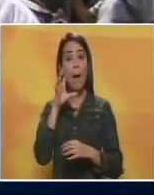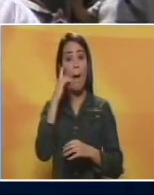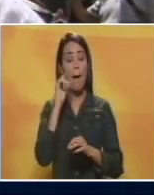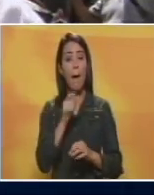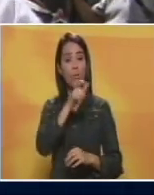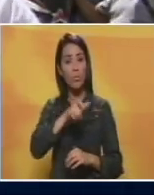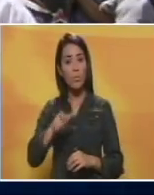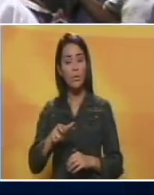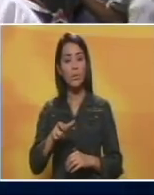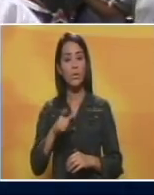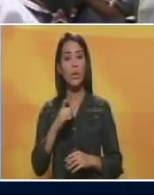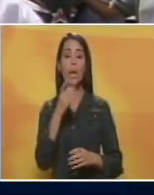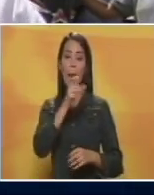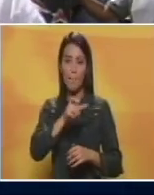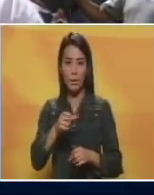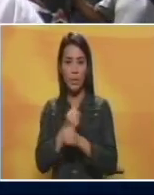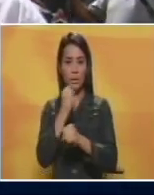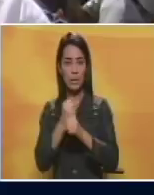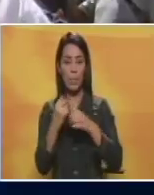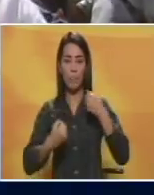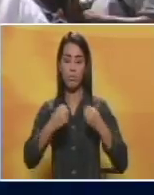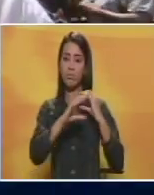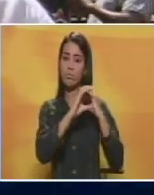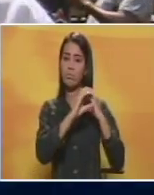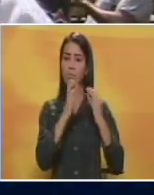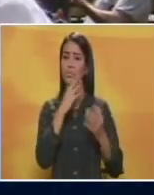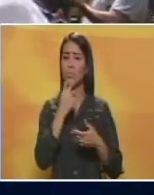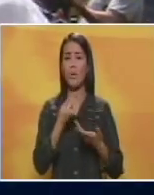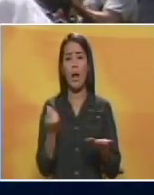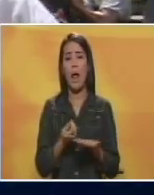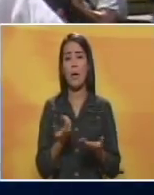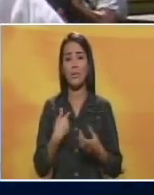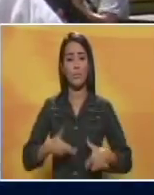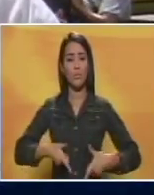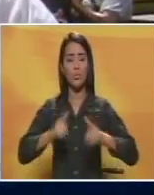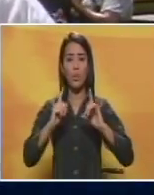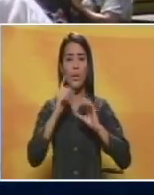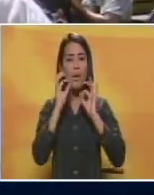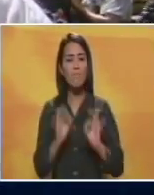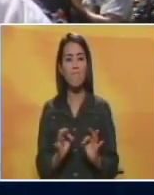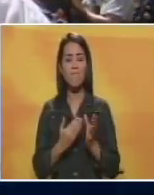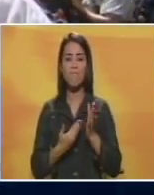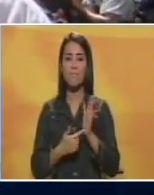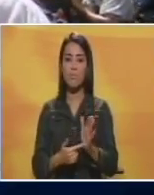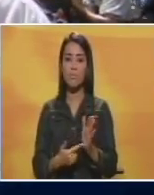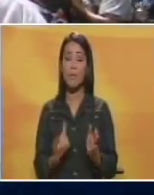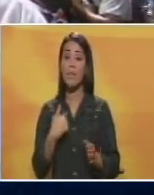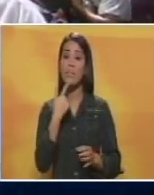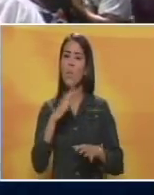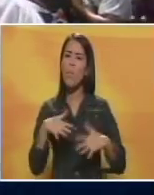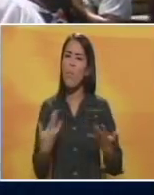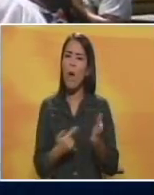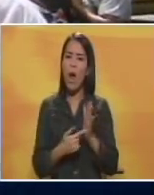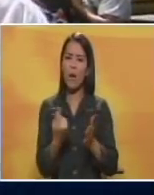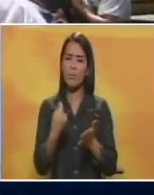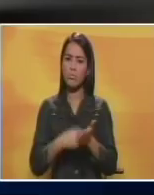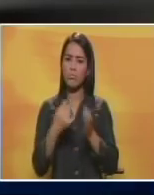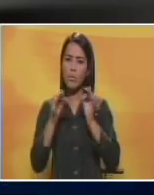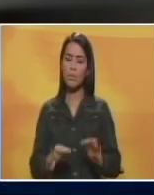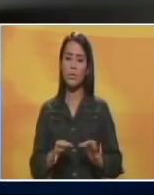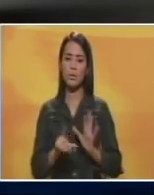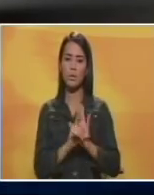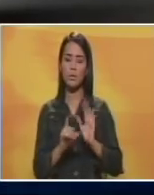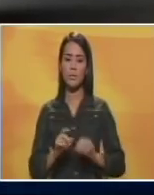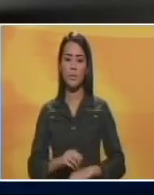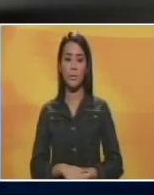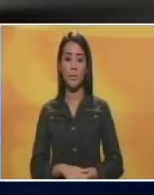colectores, los choferes que cobran lo que quieren porque no hay ningún tipo de autoridad que ponga cartas en el asunto. asunto y diga cuál es la tarifa legal. Por